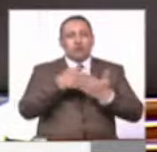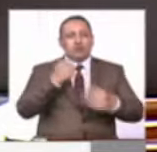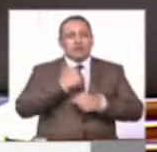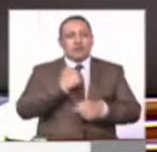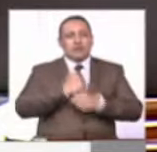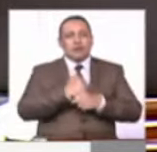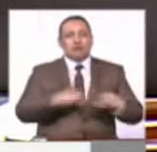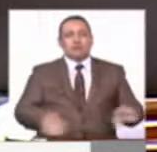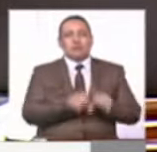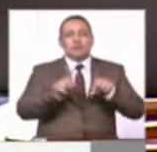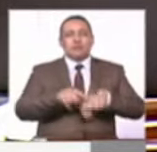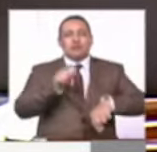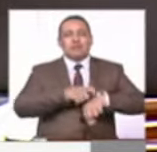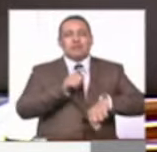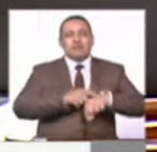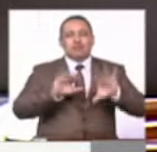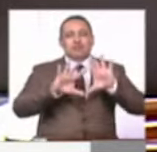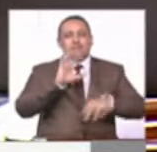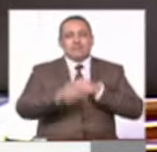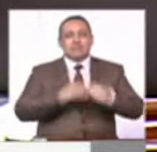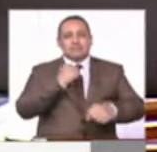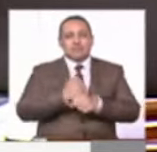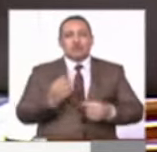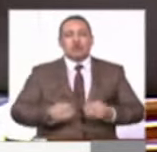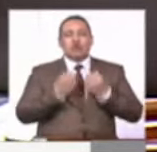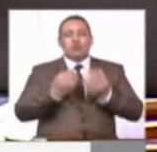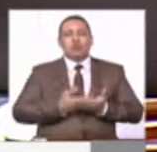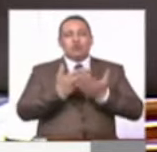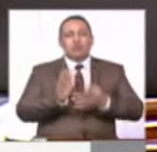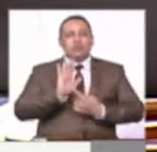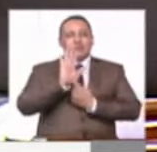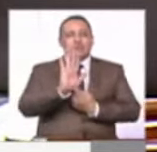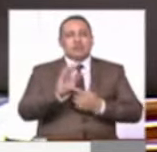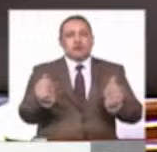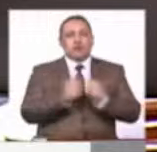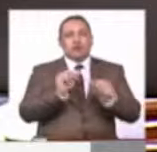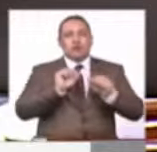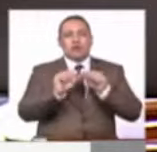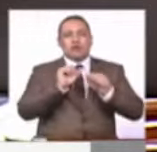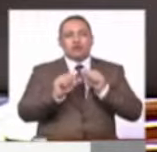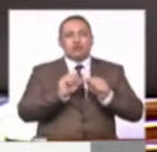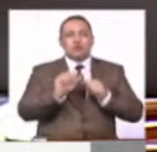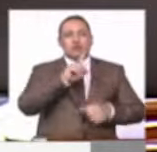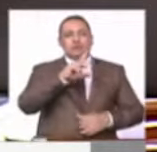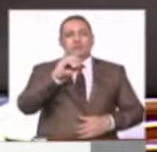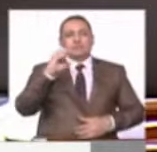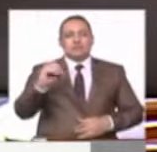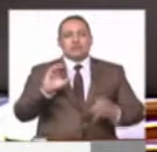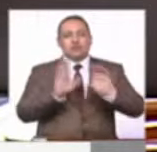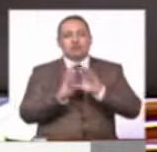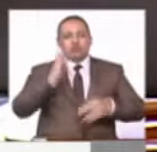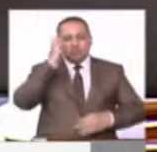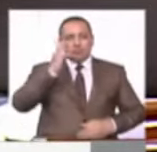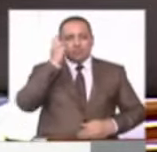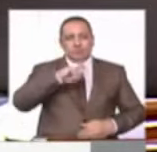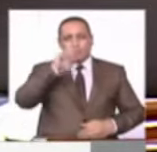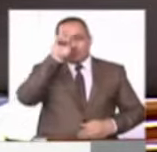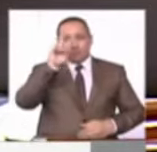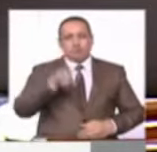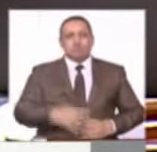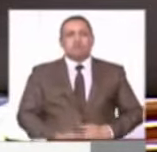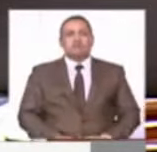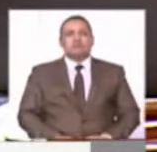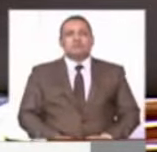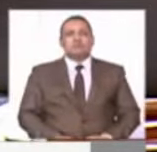pública por el lapso de 10 años conforme lo establece el artículo 100 de la constitución política del